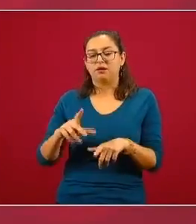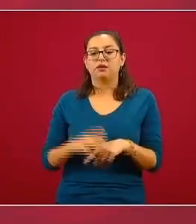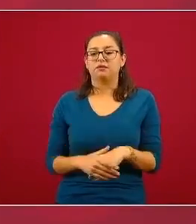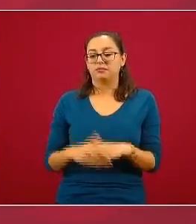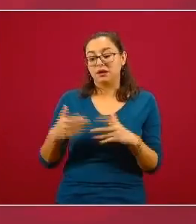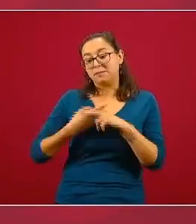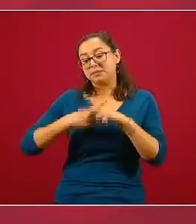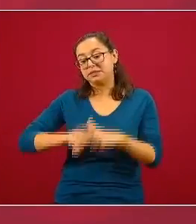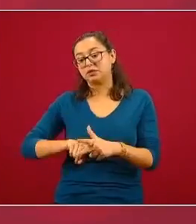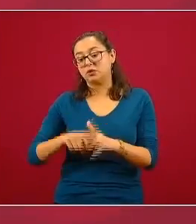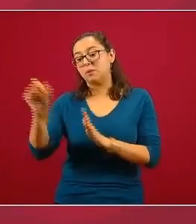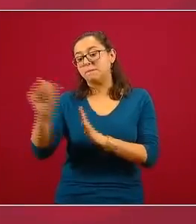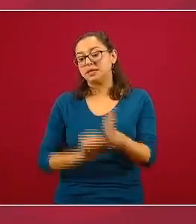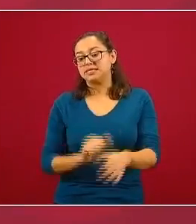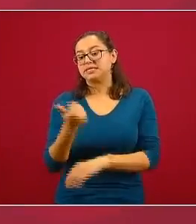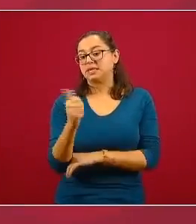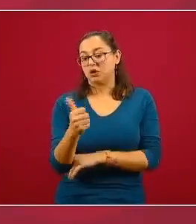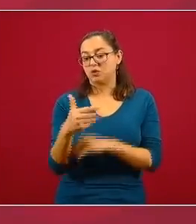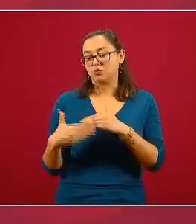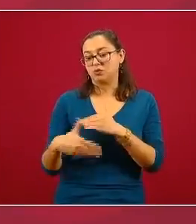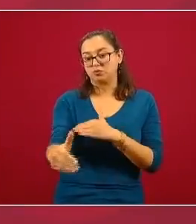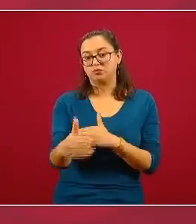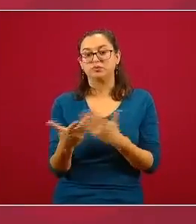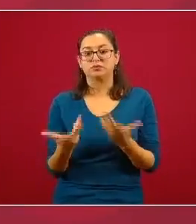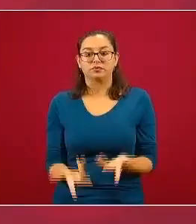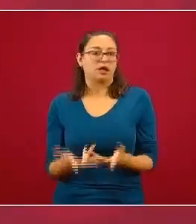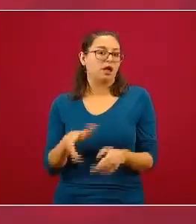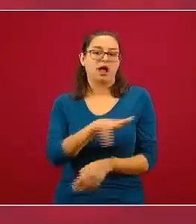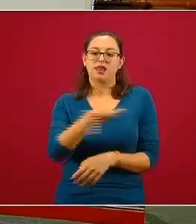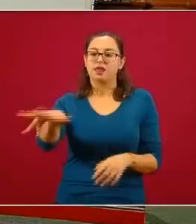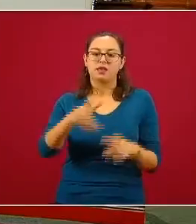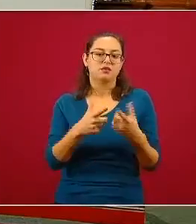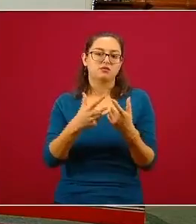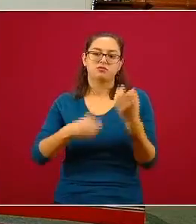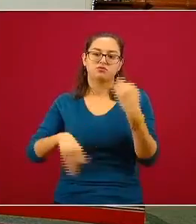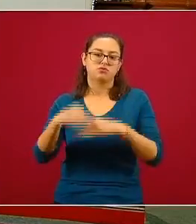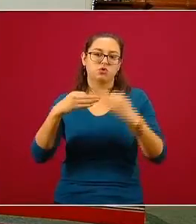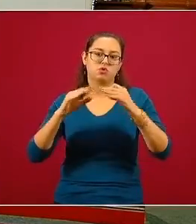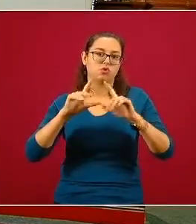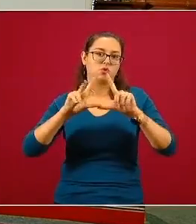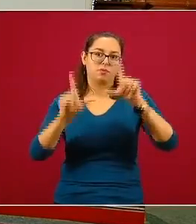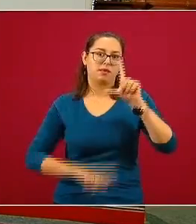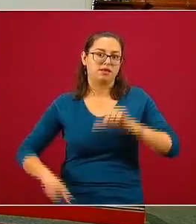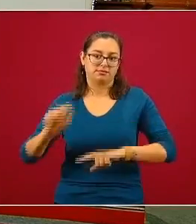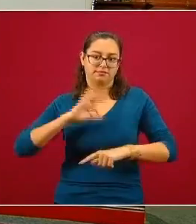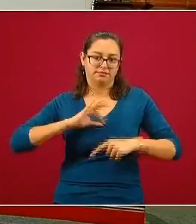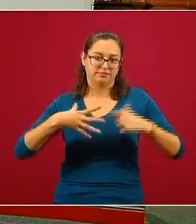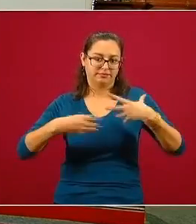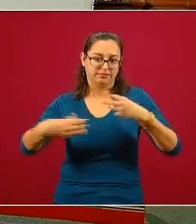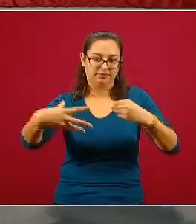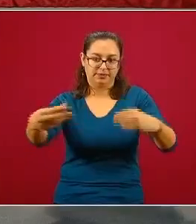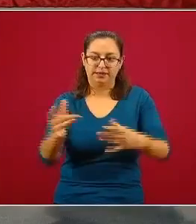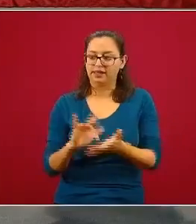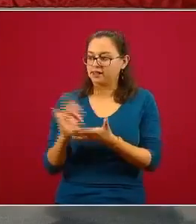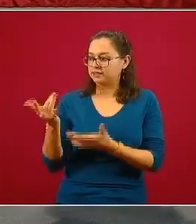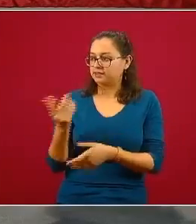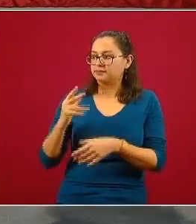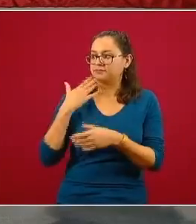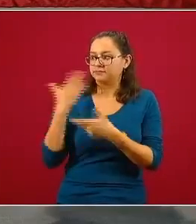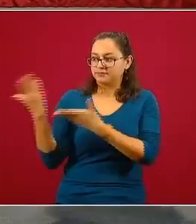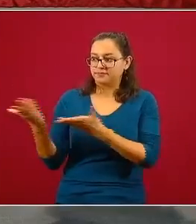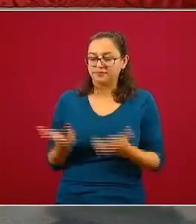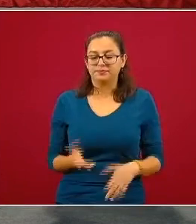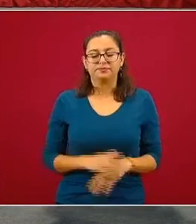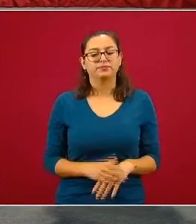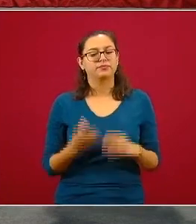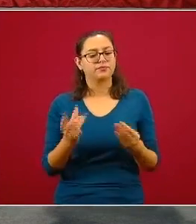agosto, que ilustra en buena medida lo que está ocurriendo en general con la epidemia en el país. Gracias, doctora, bienvenida.